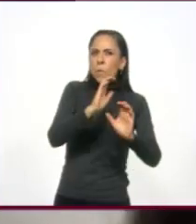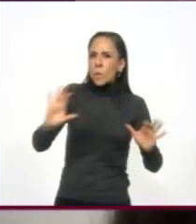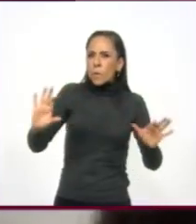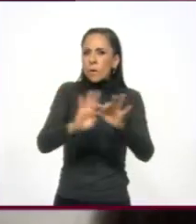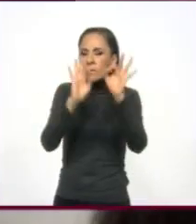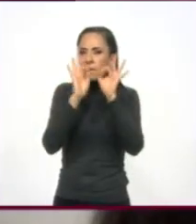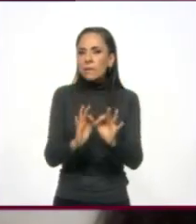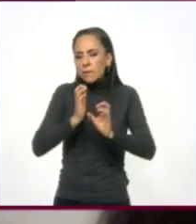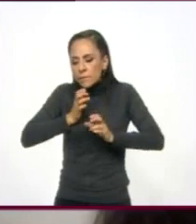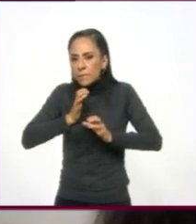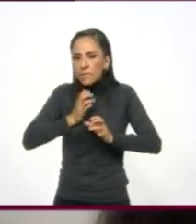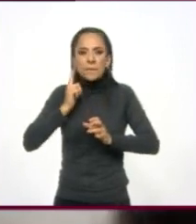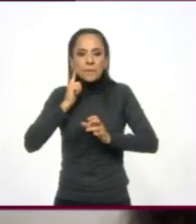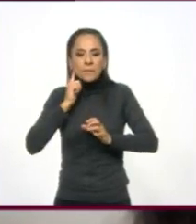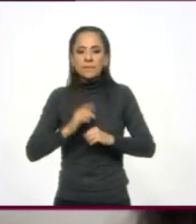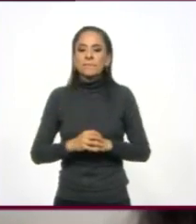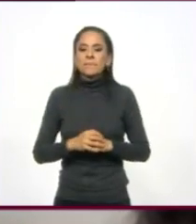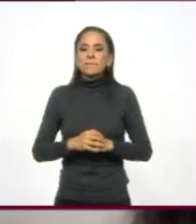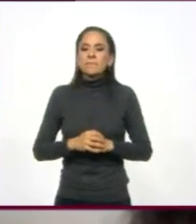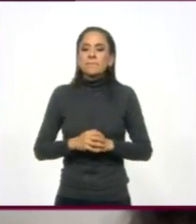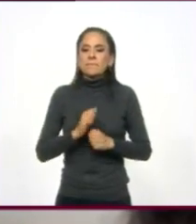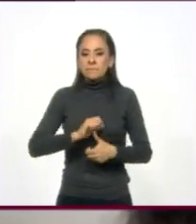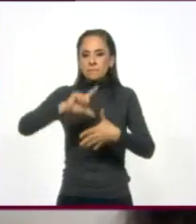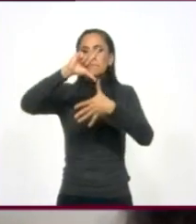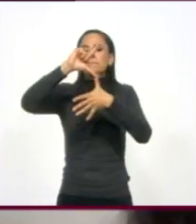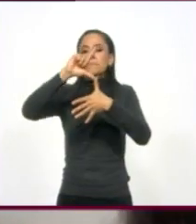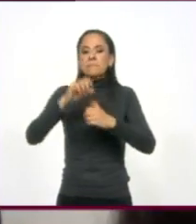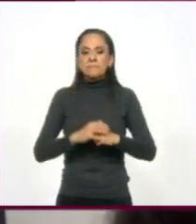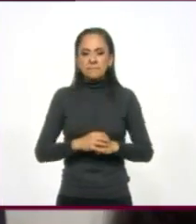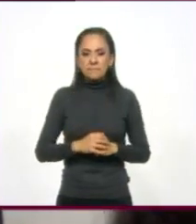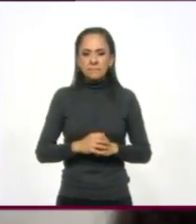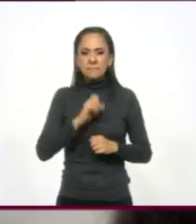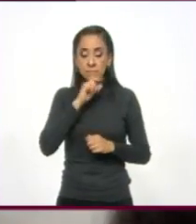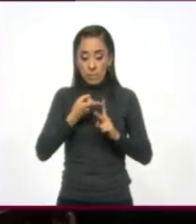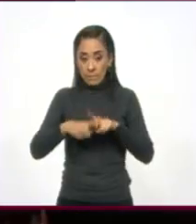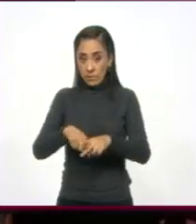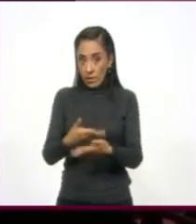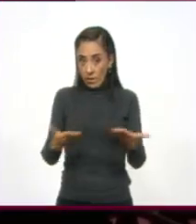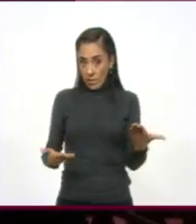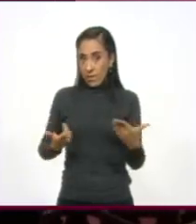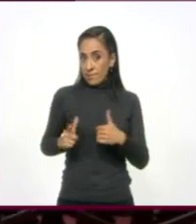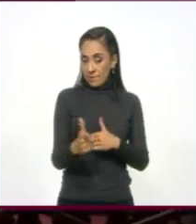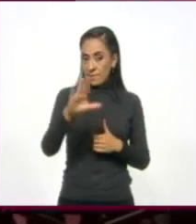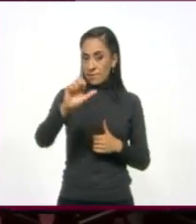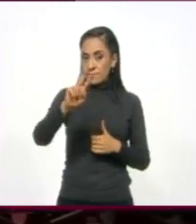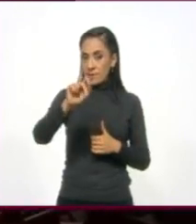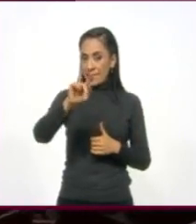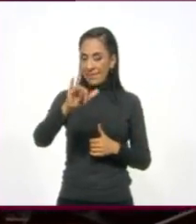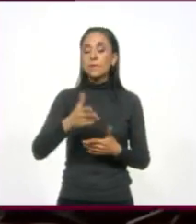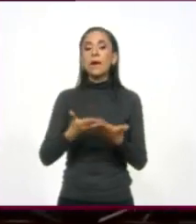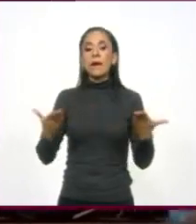que están en América Latina comenzando de Cervantino, ¿no? De Bosnia y Herzegovina,